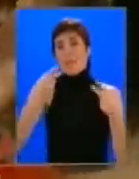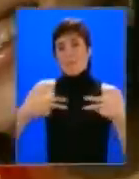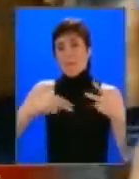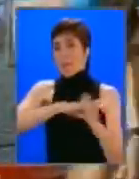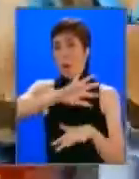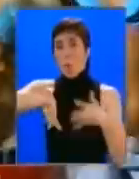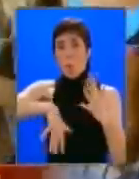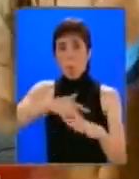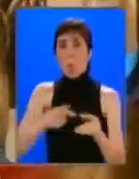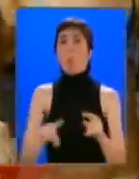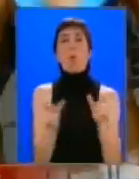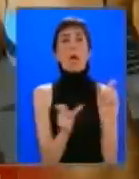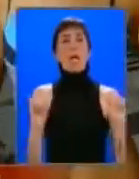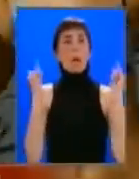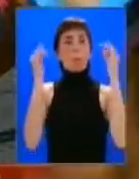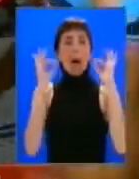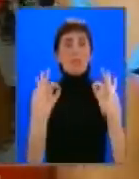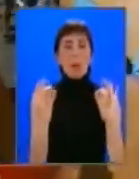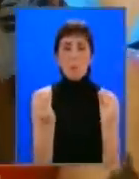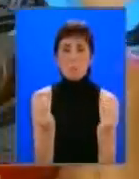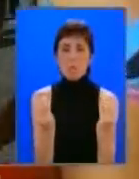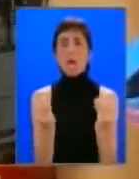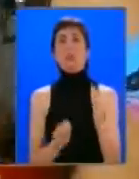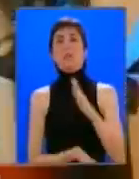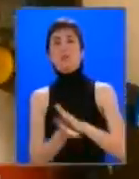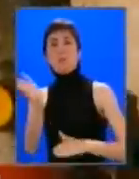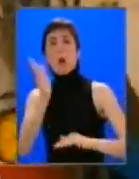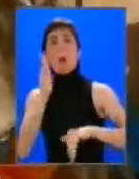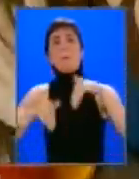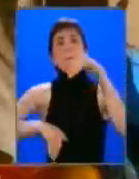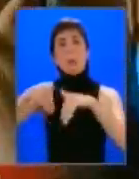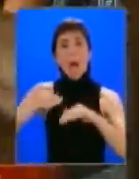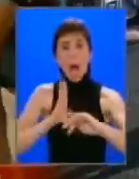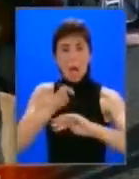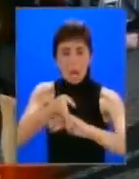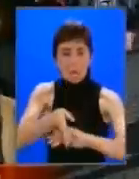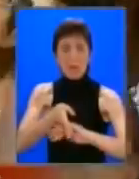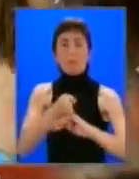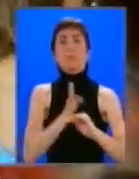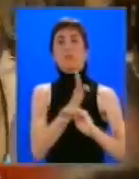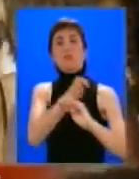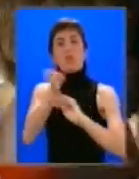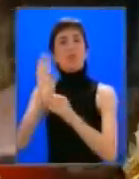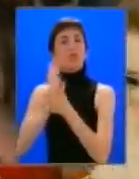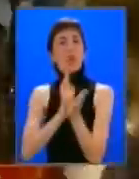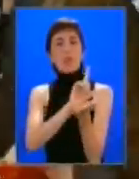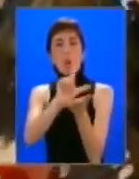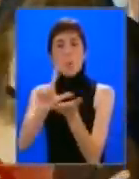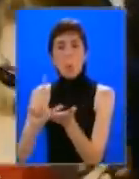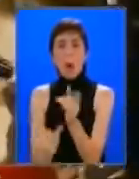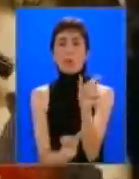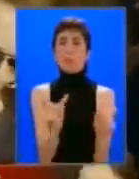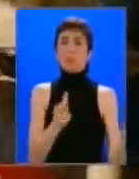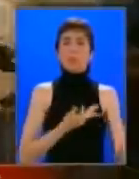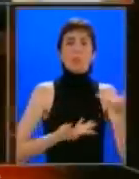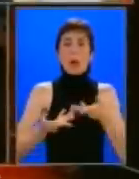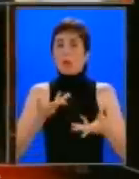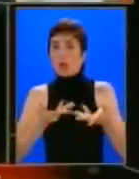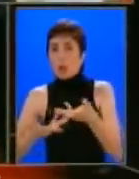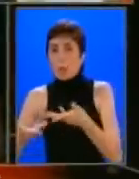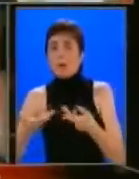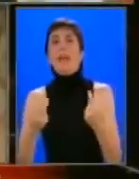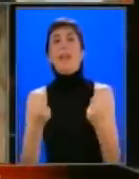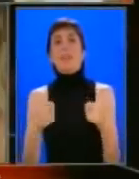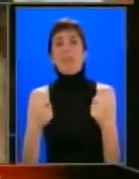Lo han pasado súper bien, han ido a la playa, han estado en todos los lugares compartiendo con la gente y tratando